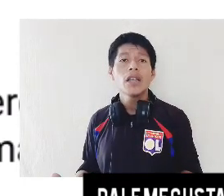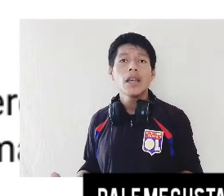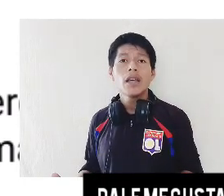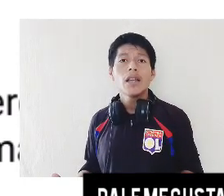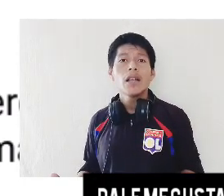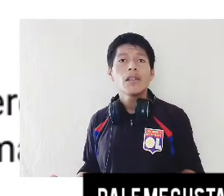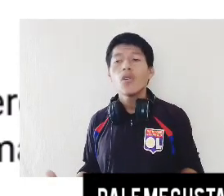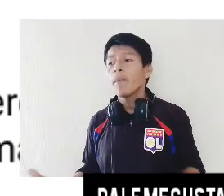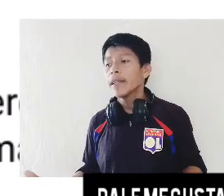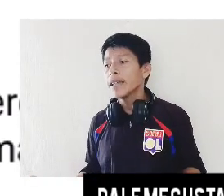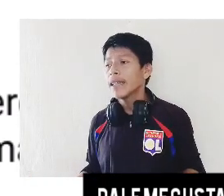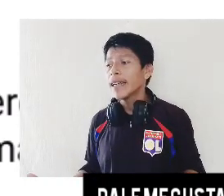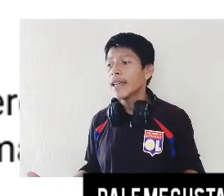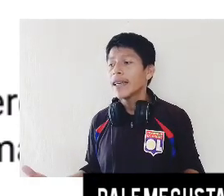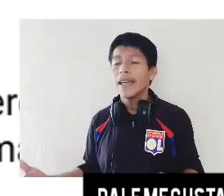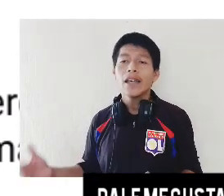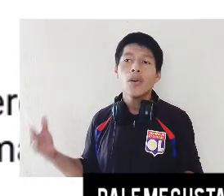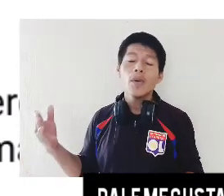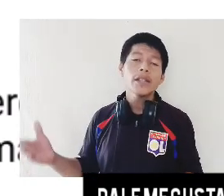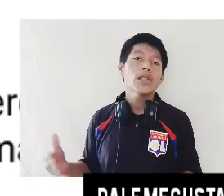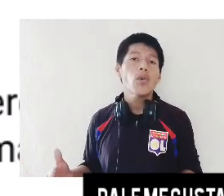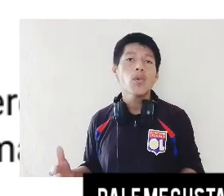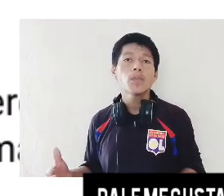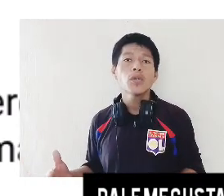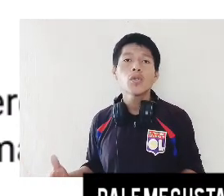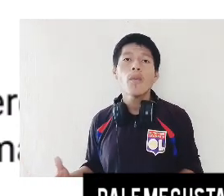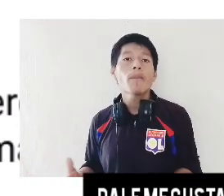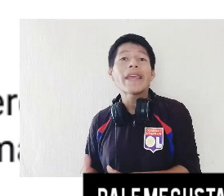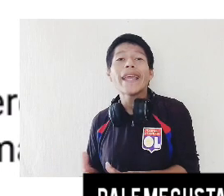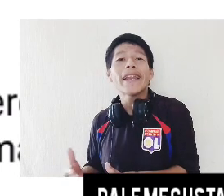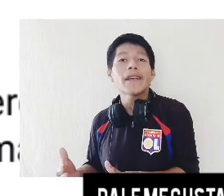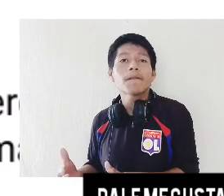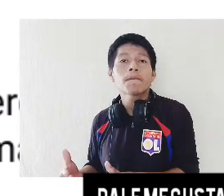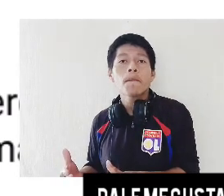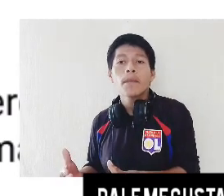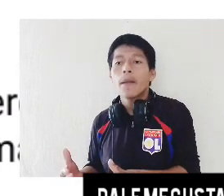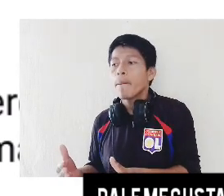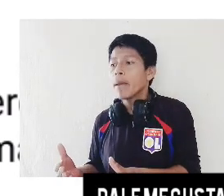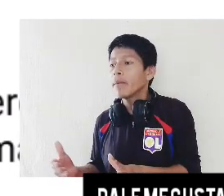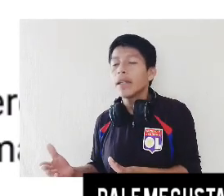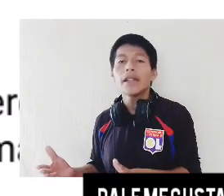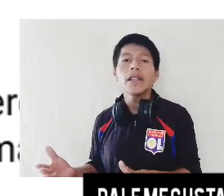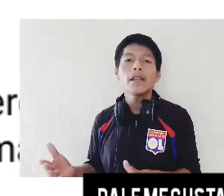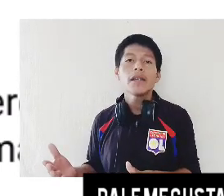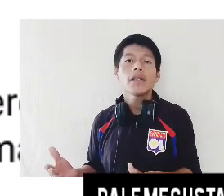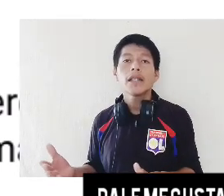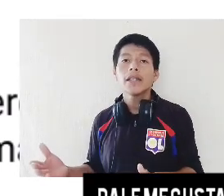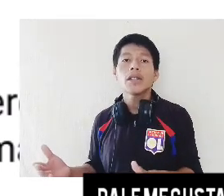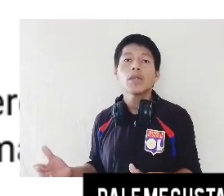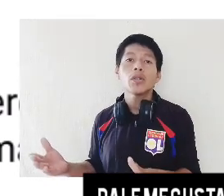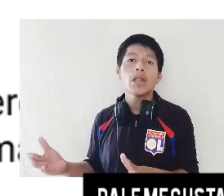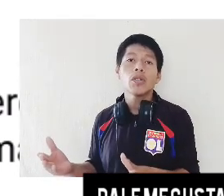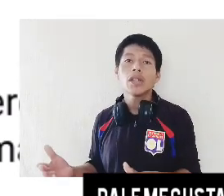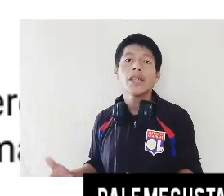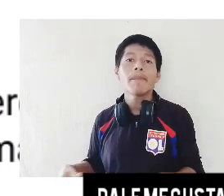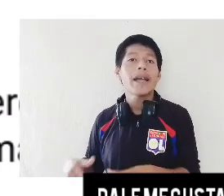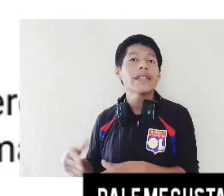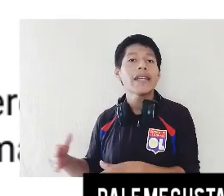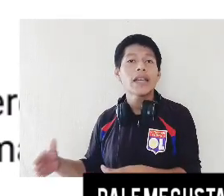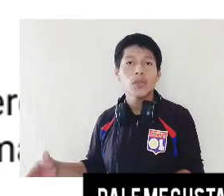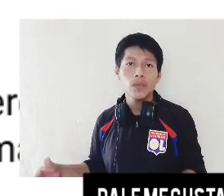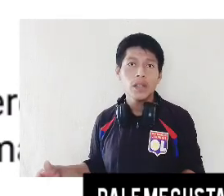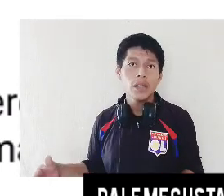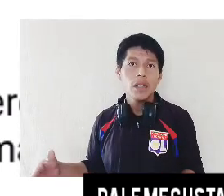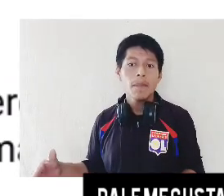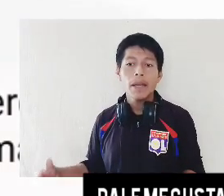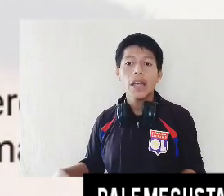hechos, todo parece indicar que jueces corruptos no quieren permitir que esta situación de Ayotzinapa